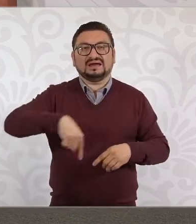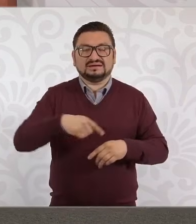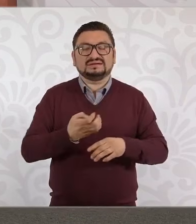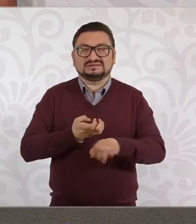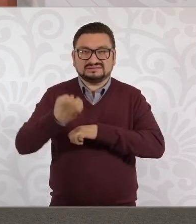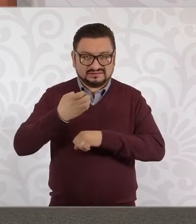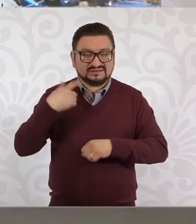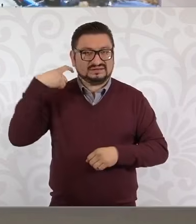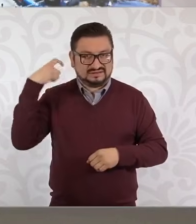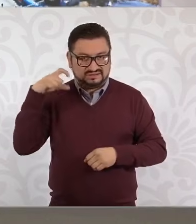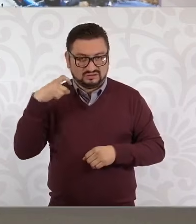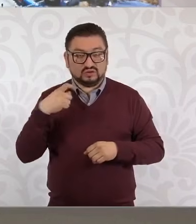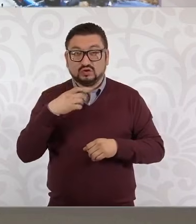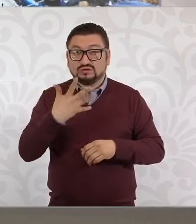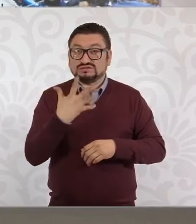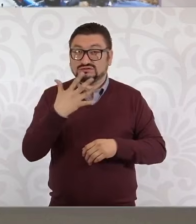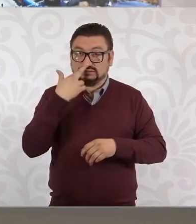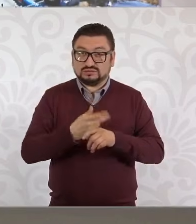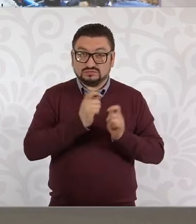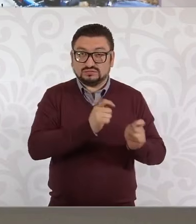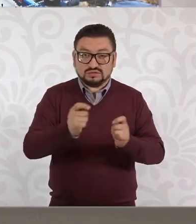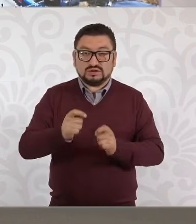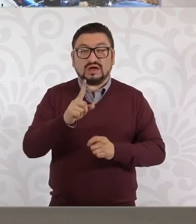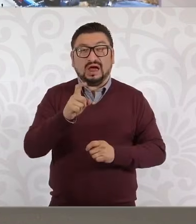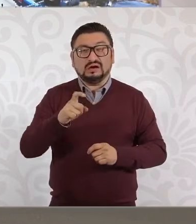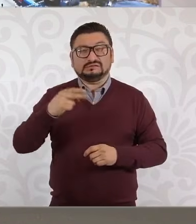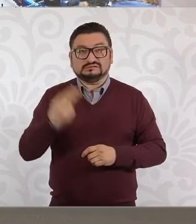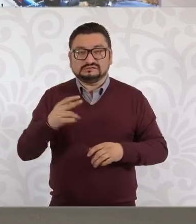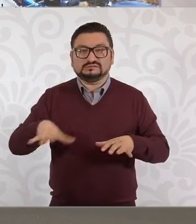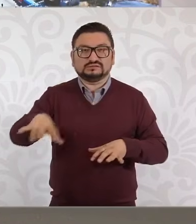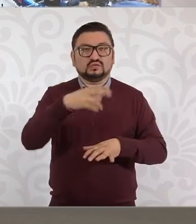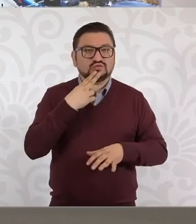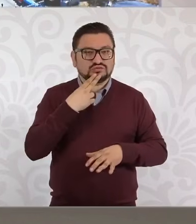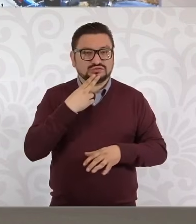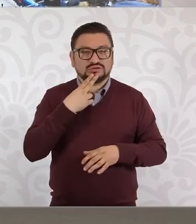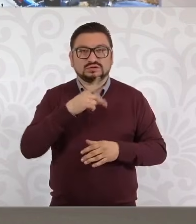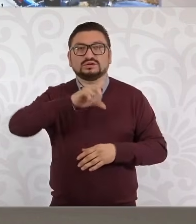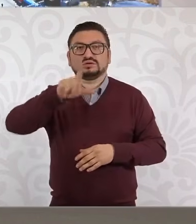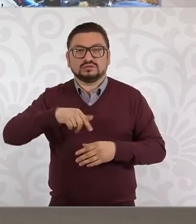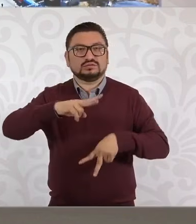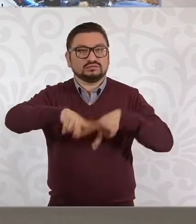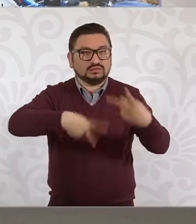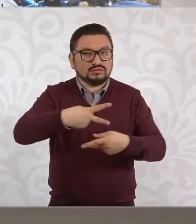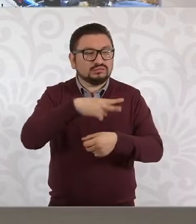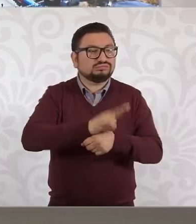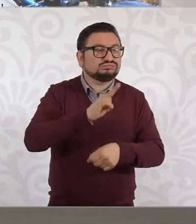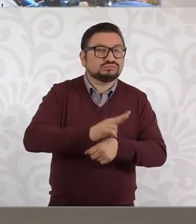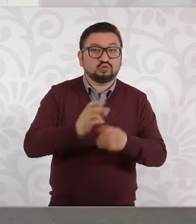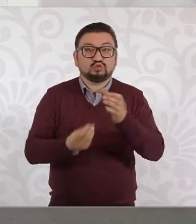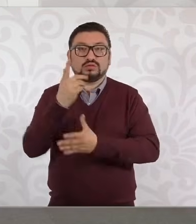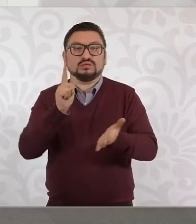títulos, uno de los acuíferos más deficitarios del país. Y cuando hacemos una revisión en el marco de la nueva